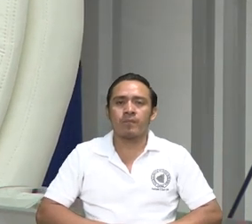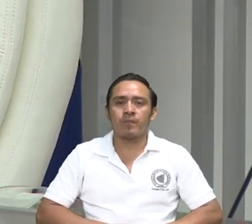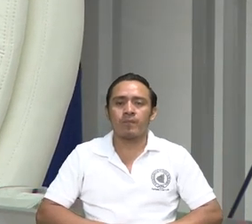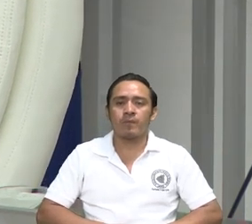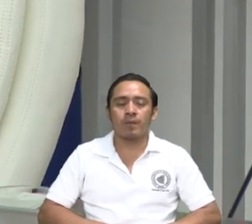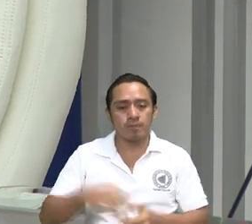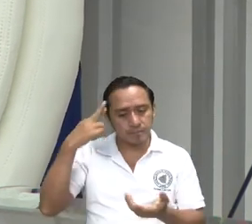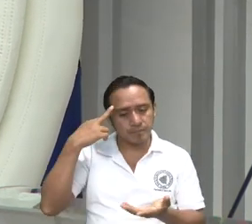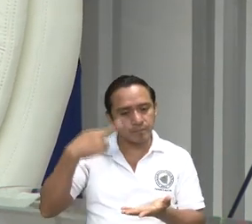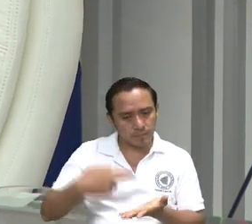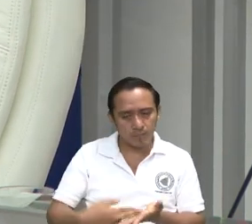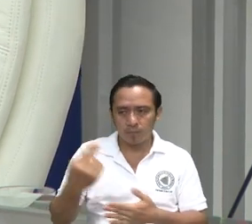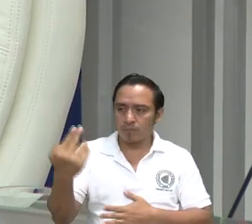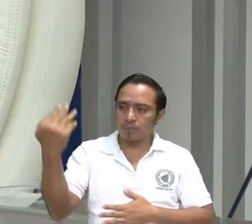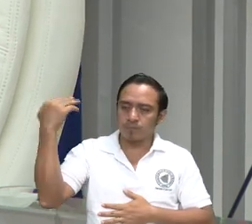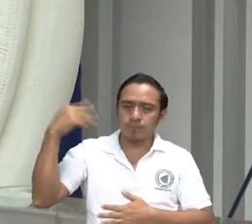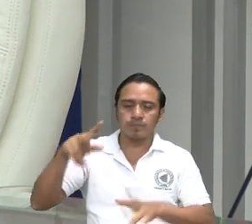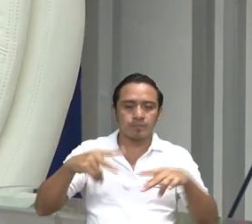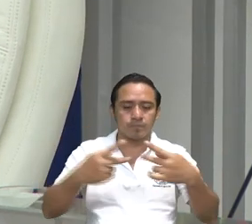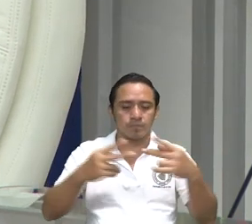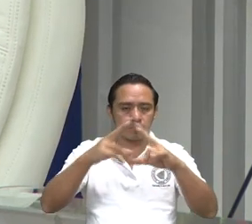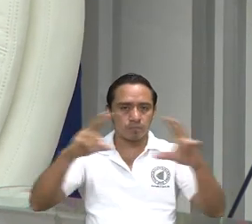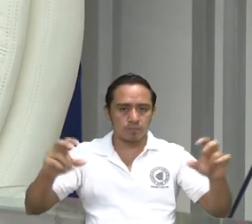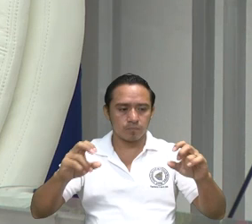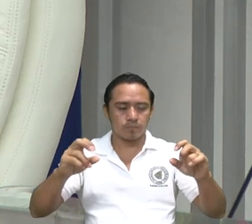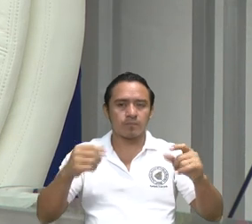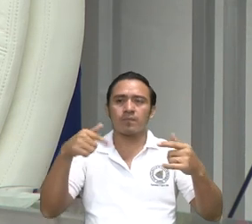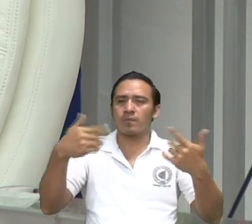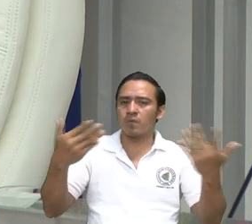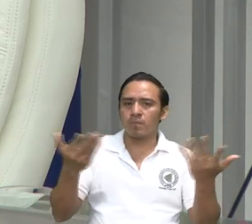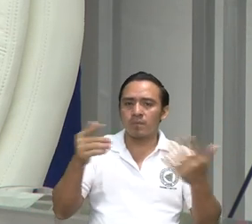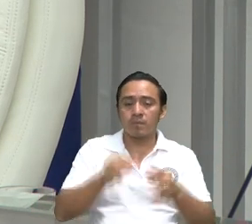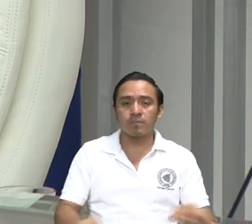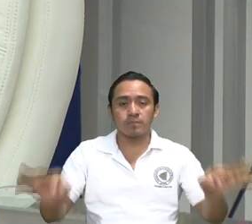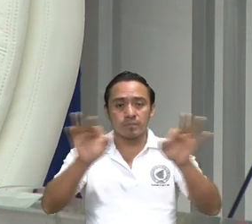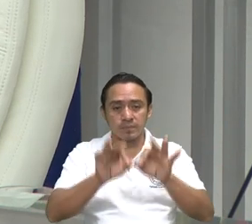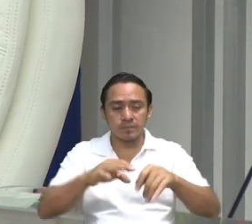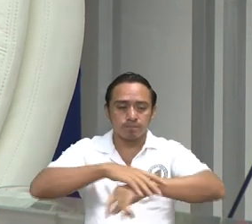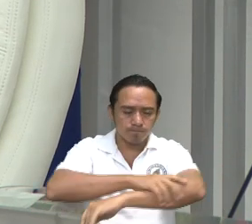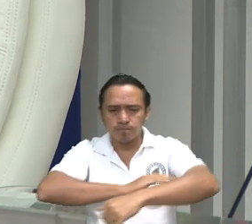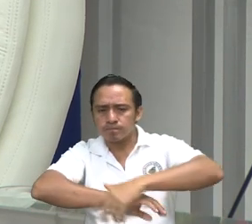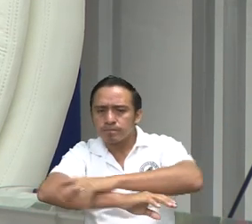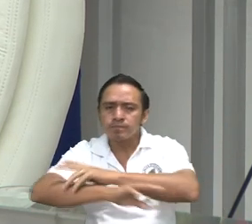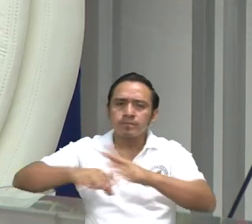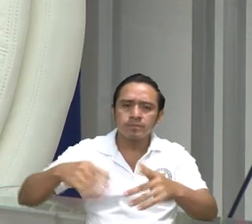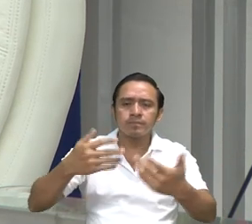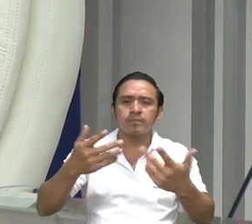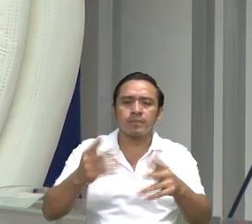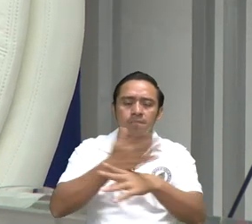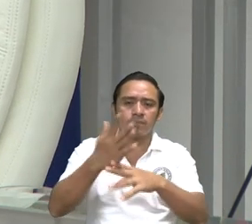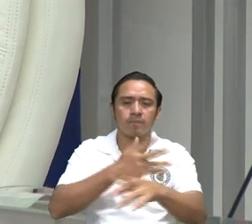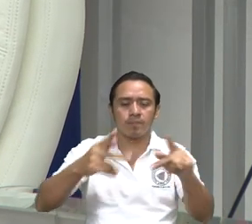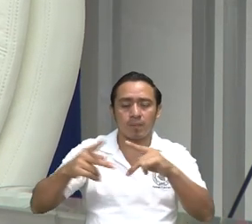En la memoria histórica del pueblo nicaragüense sobresalen importantes gestas heroicas y